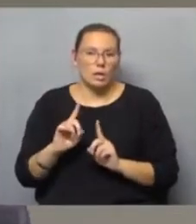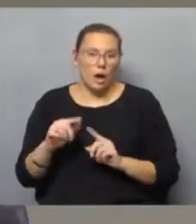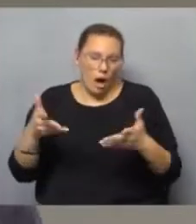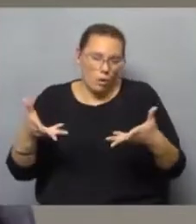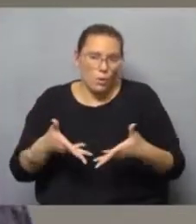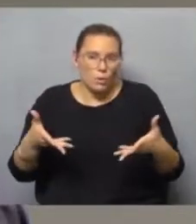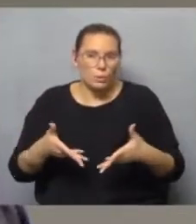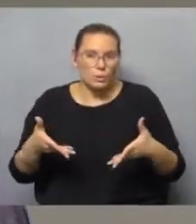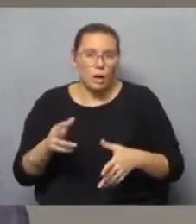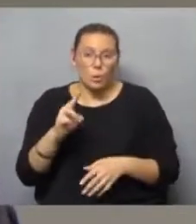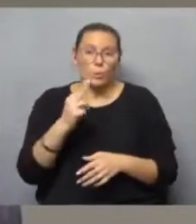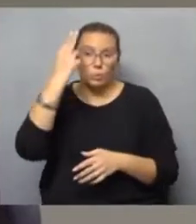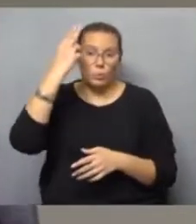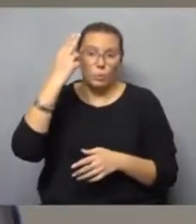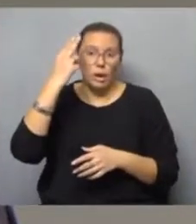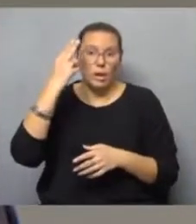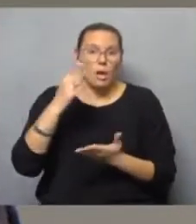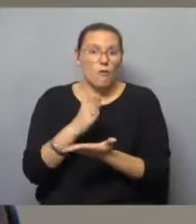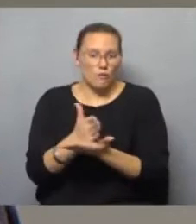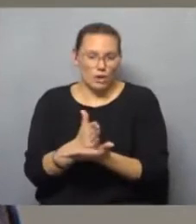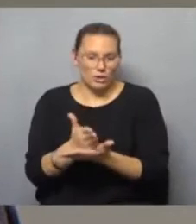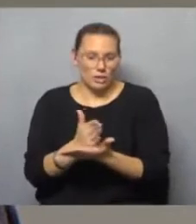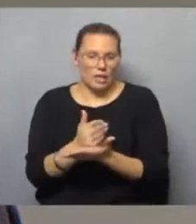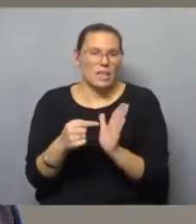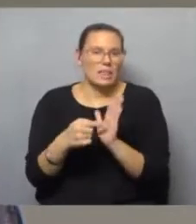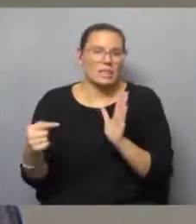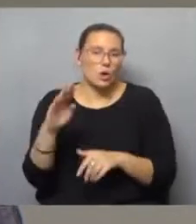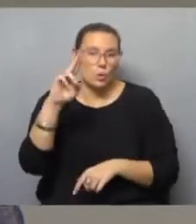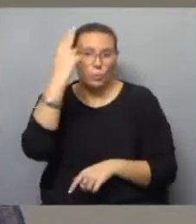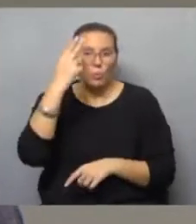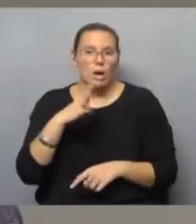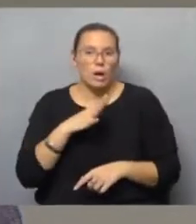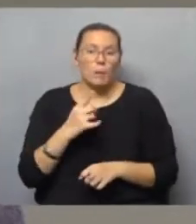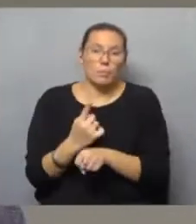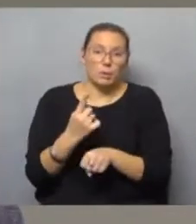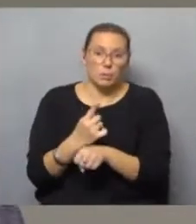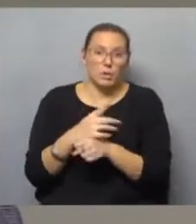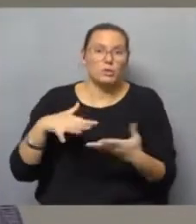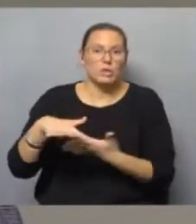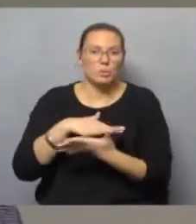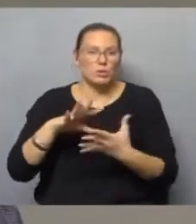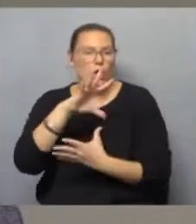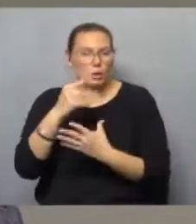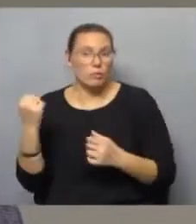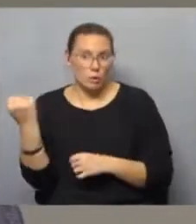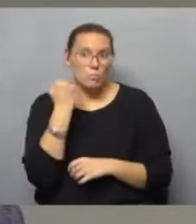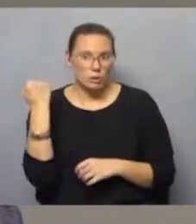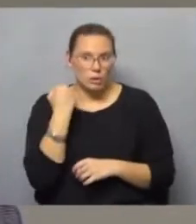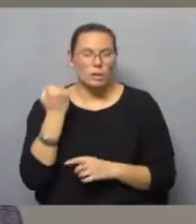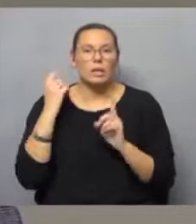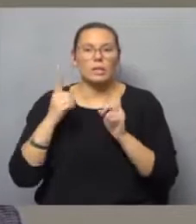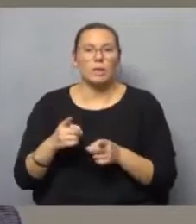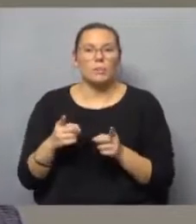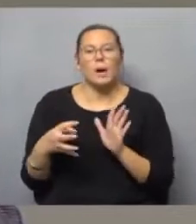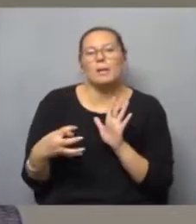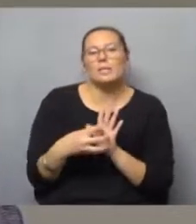hoy Uruguay, de lo que las fronteras definen como Uruguay, está lleno, por un lado, de accidentes geográficos relevantes y por otro de